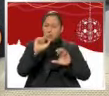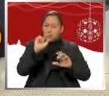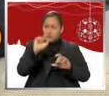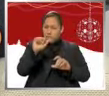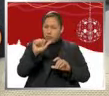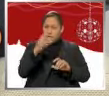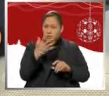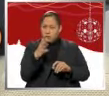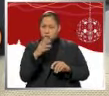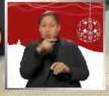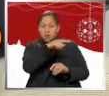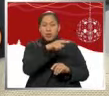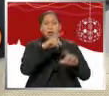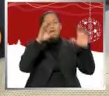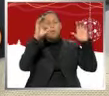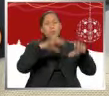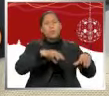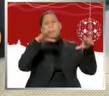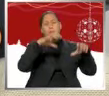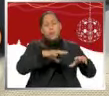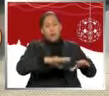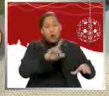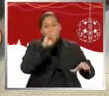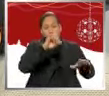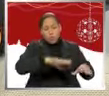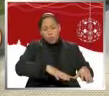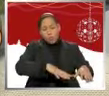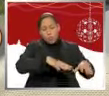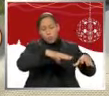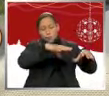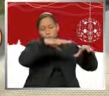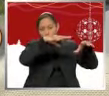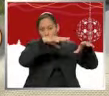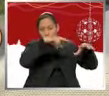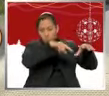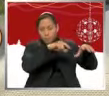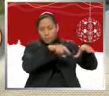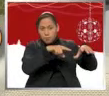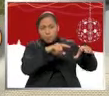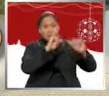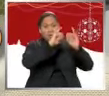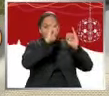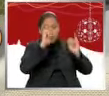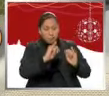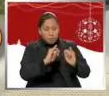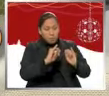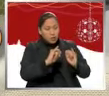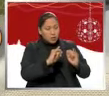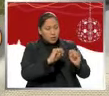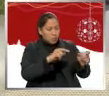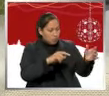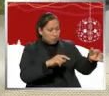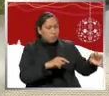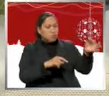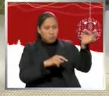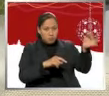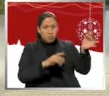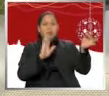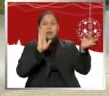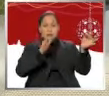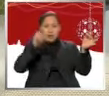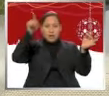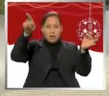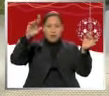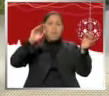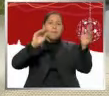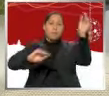1626 por ahí, hubo una gran inundación. La imagen como la conocemos, esta imagen ya estaba en el Tepeyac, ya